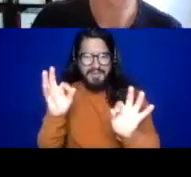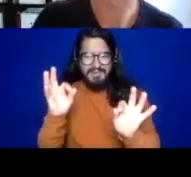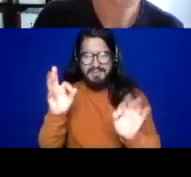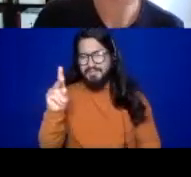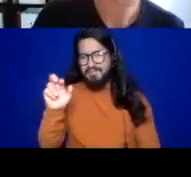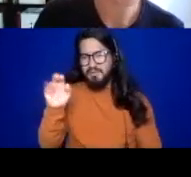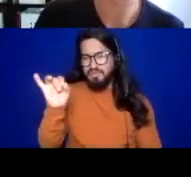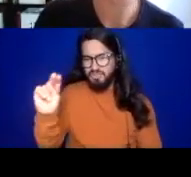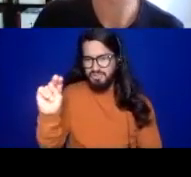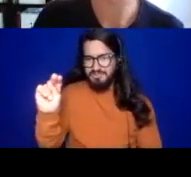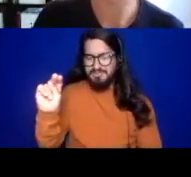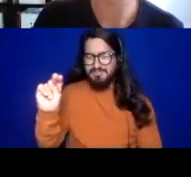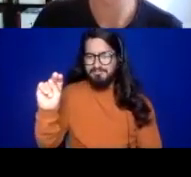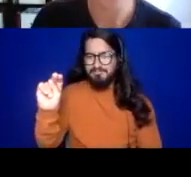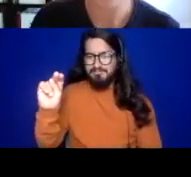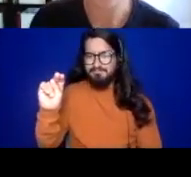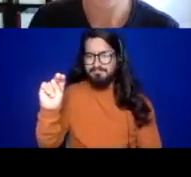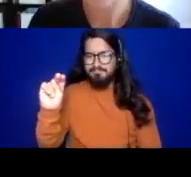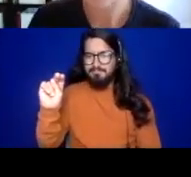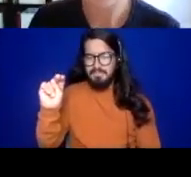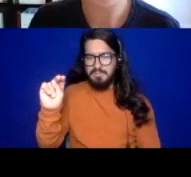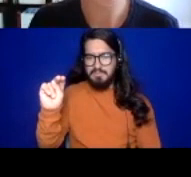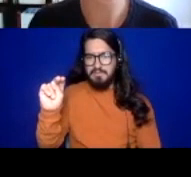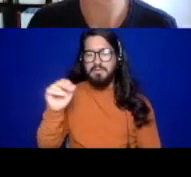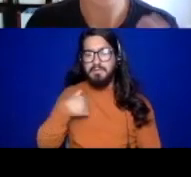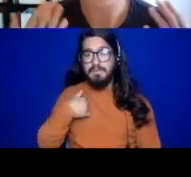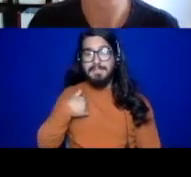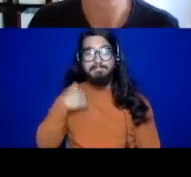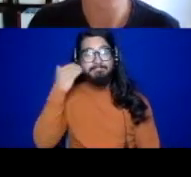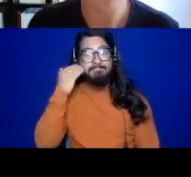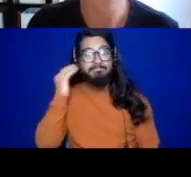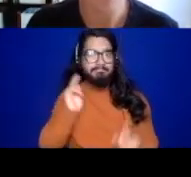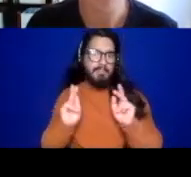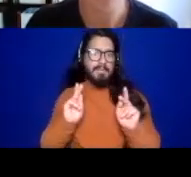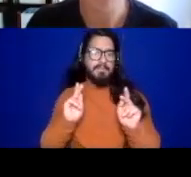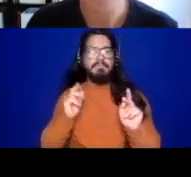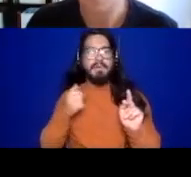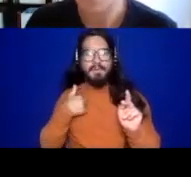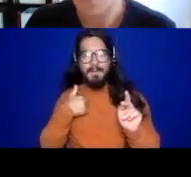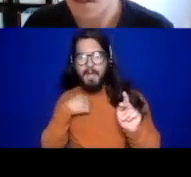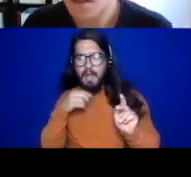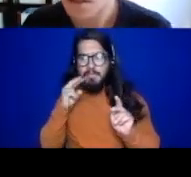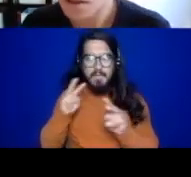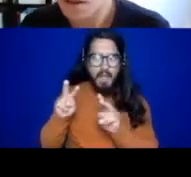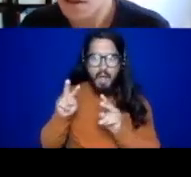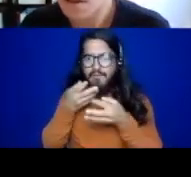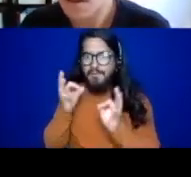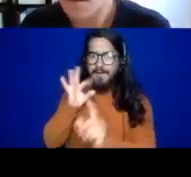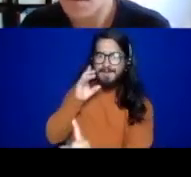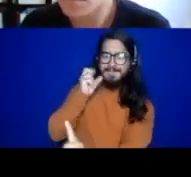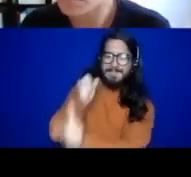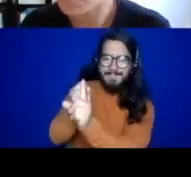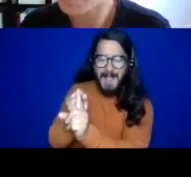que tiene una versión gratis, que yo sé que ha sido en el pasado algo que personas con quien yo he trabajado lo